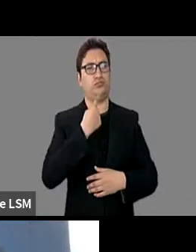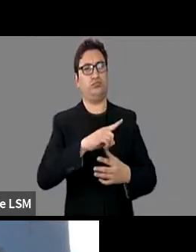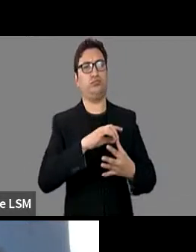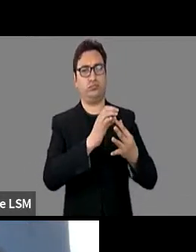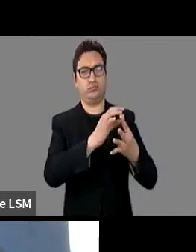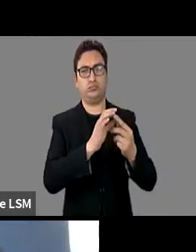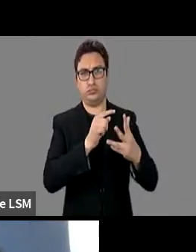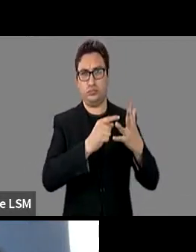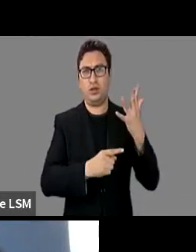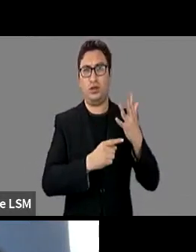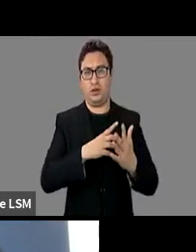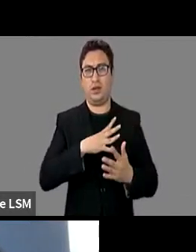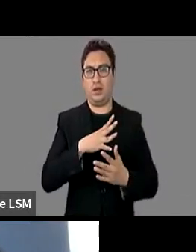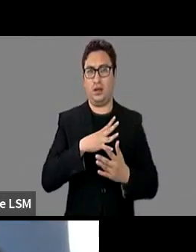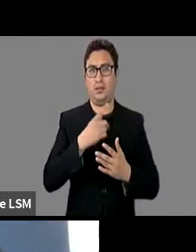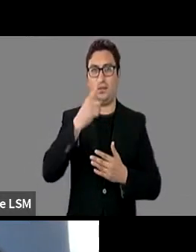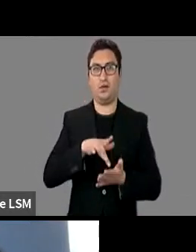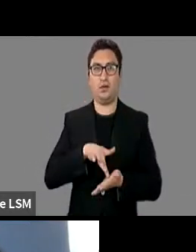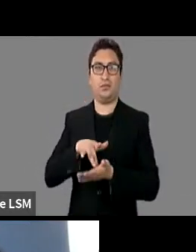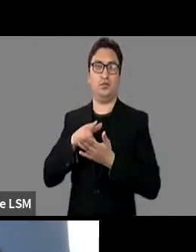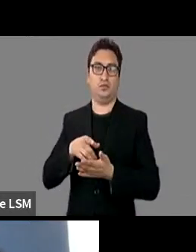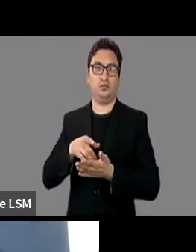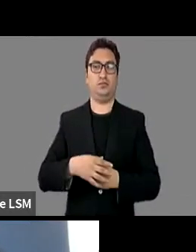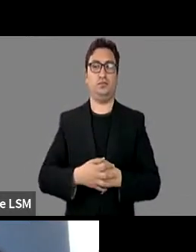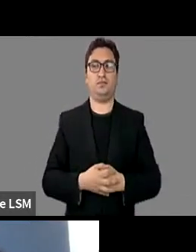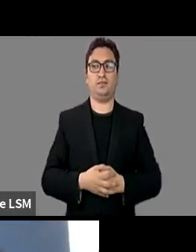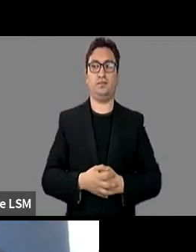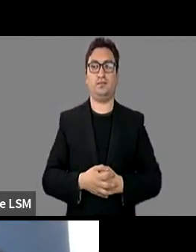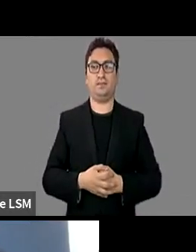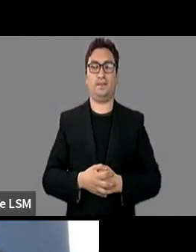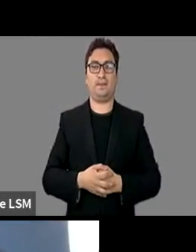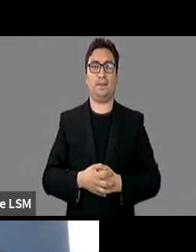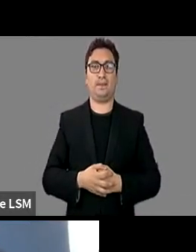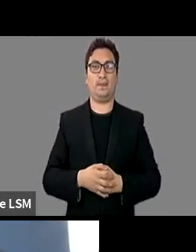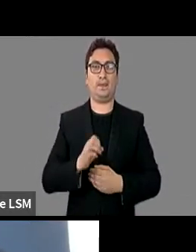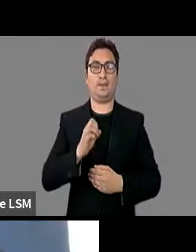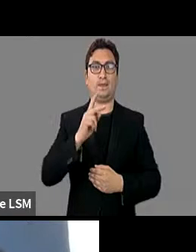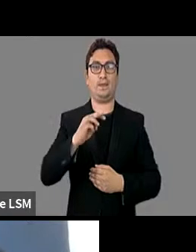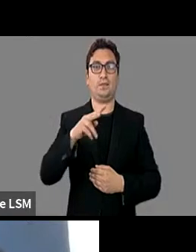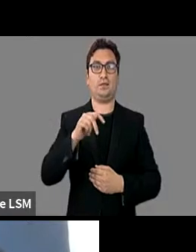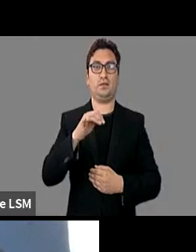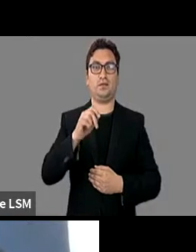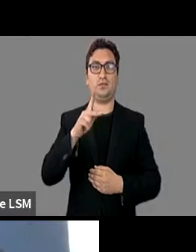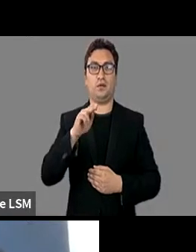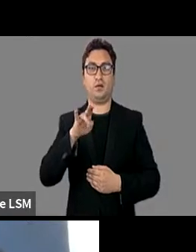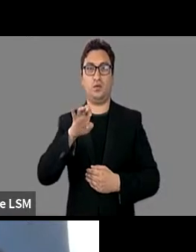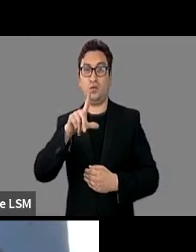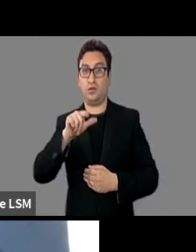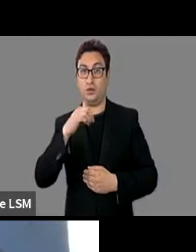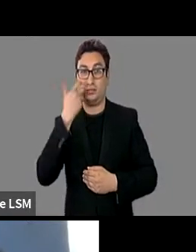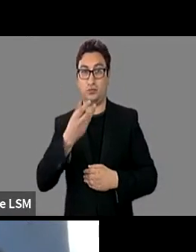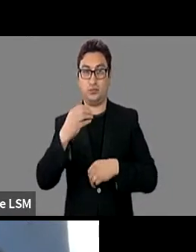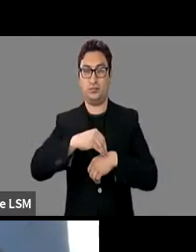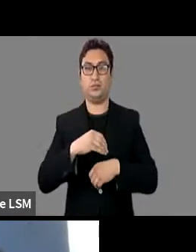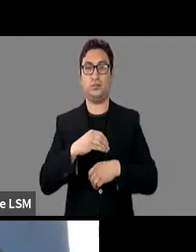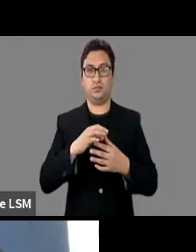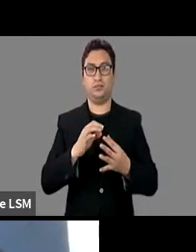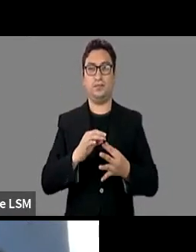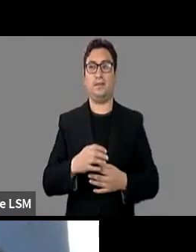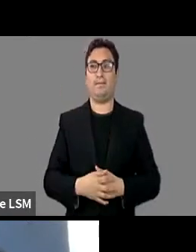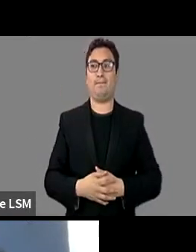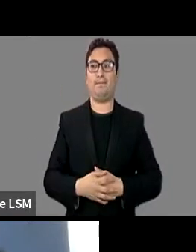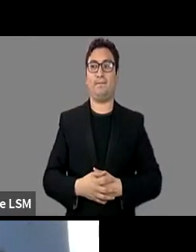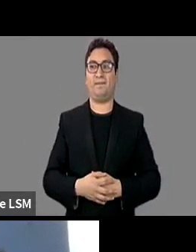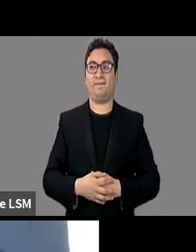quiere agregar algo a la respuesta de esta pregunta. Adelante, por favor.